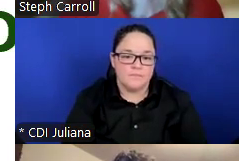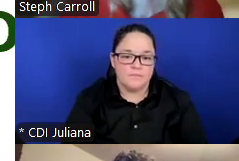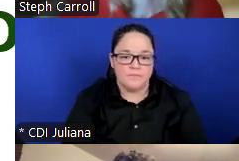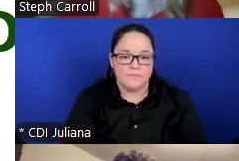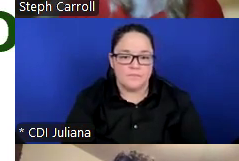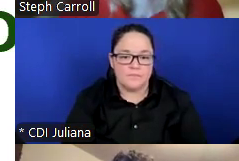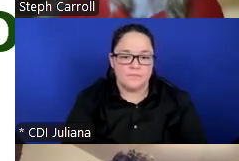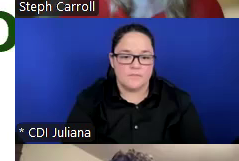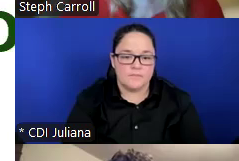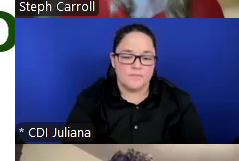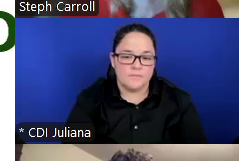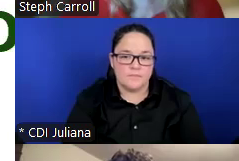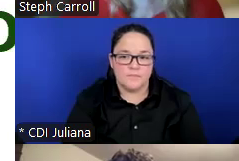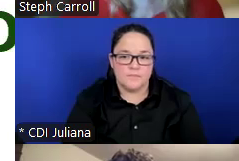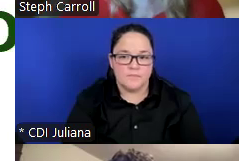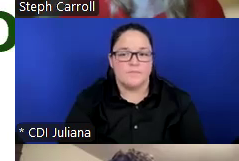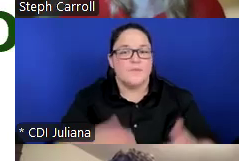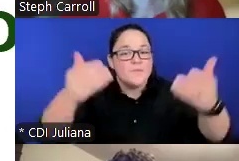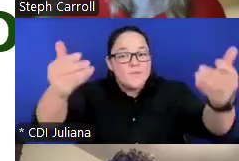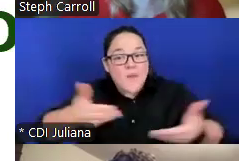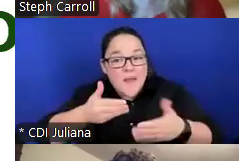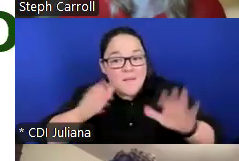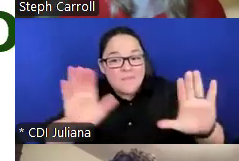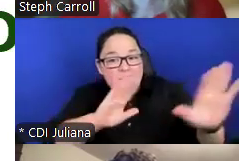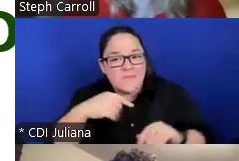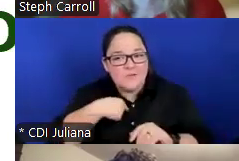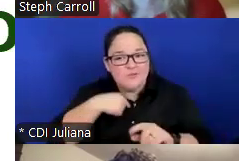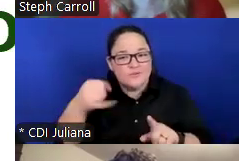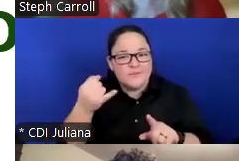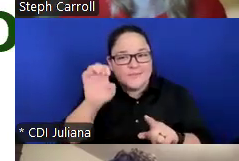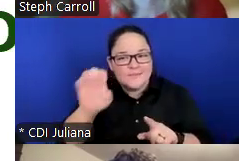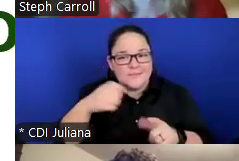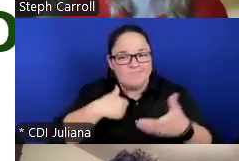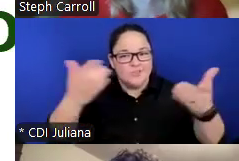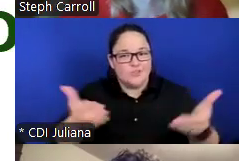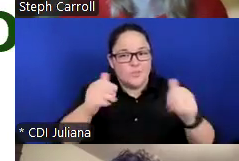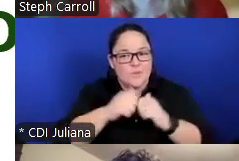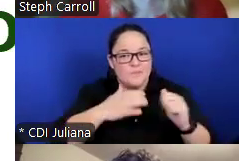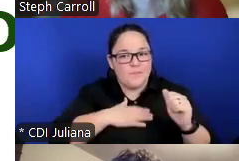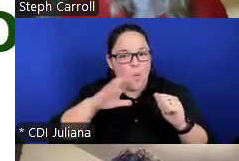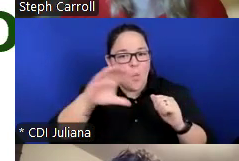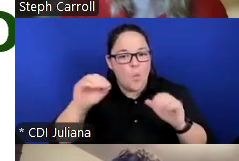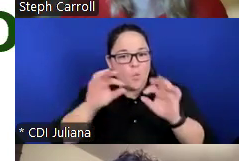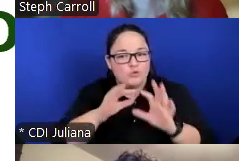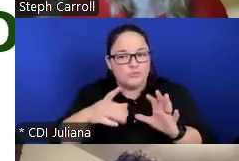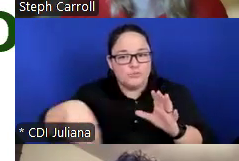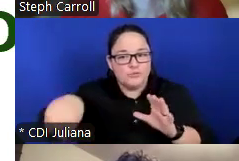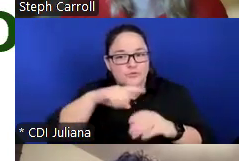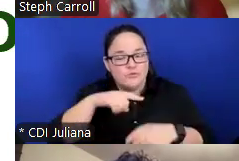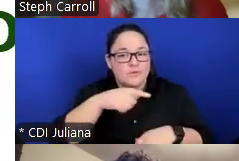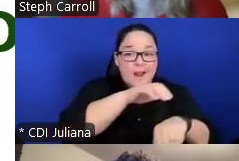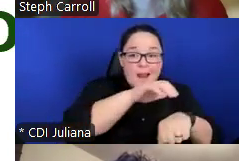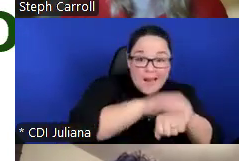Welcome, everyone. I'm Jenna Leana. I'm here today with my co-interpreters to interpret between English, Spanish, and